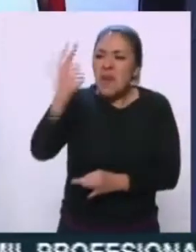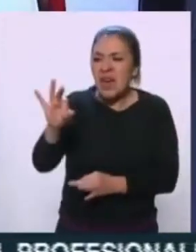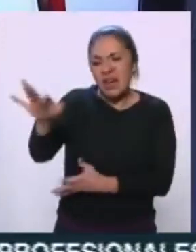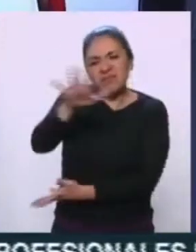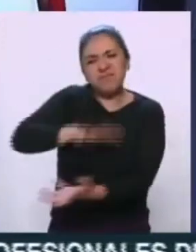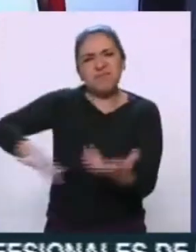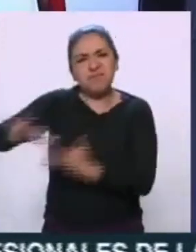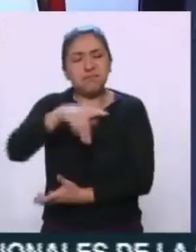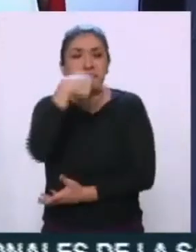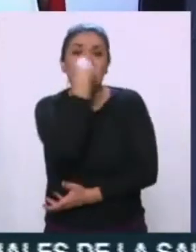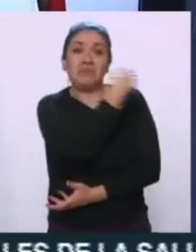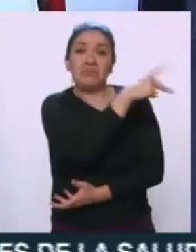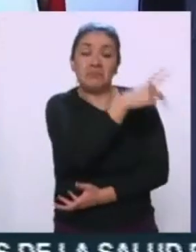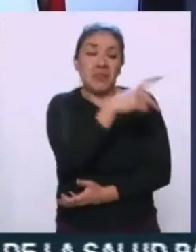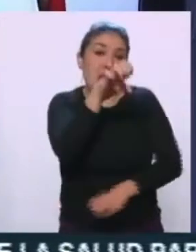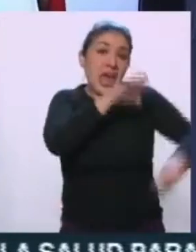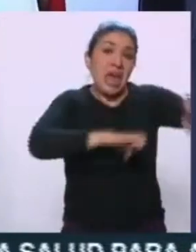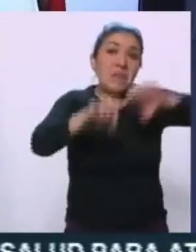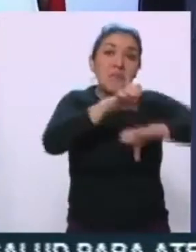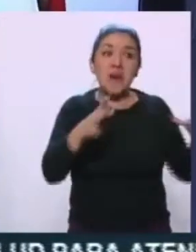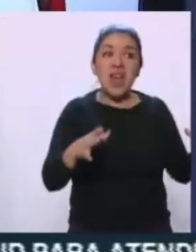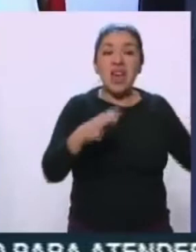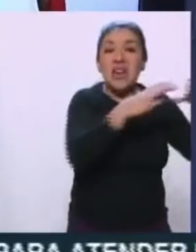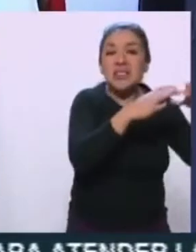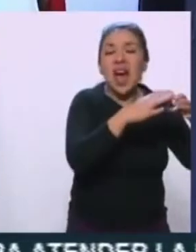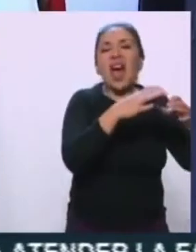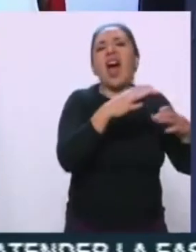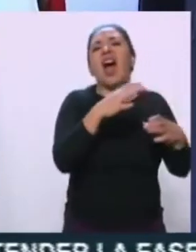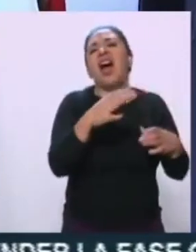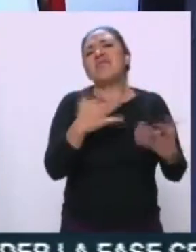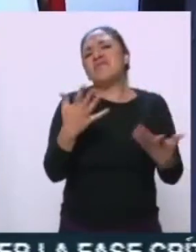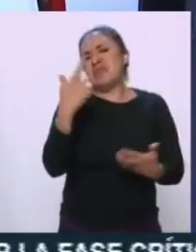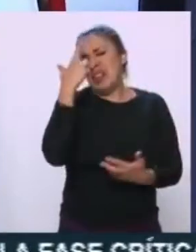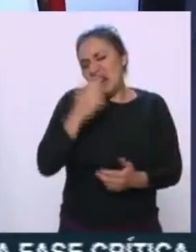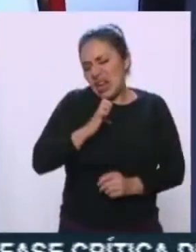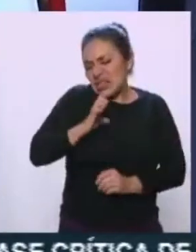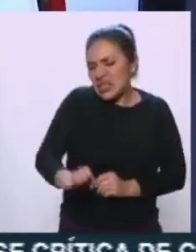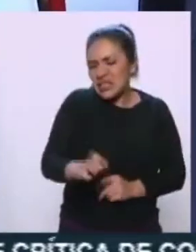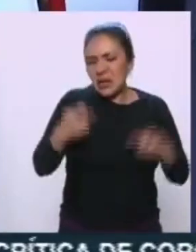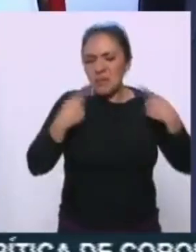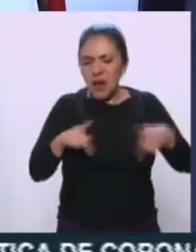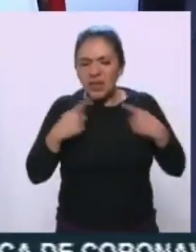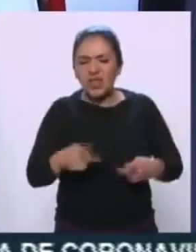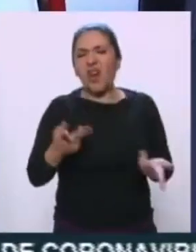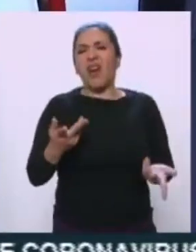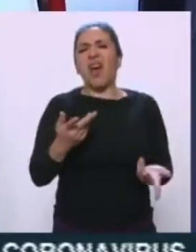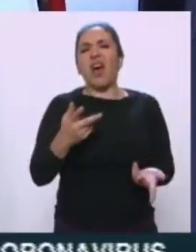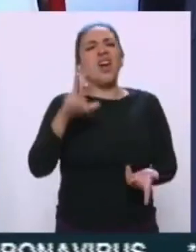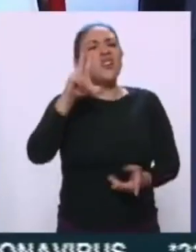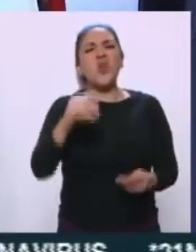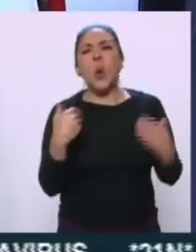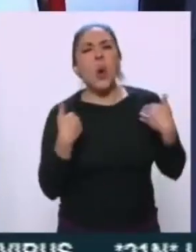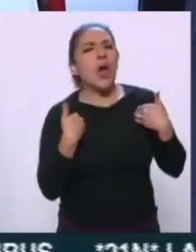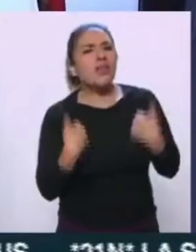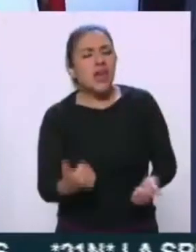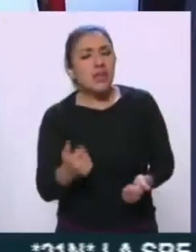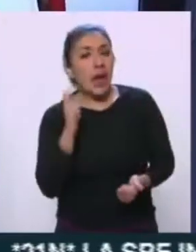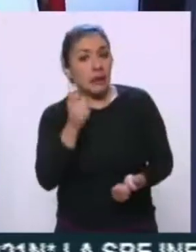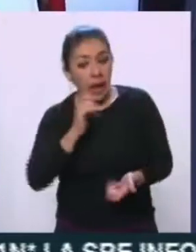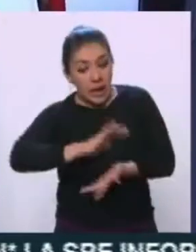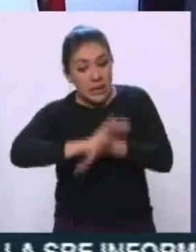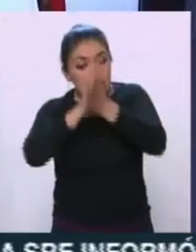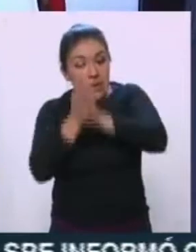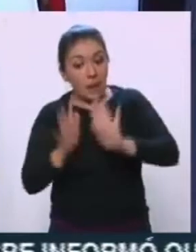poderoso del empresariado, clasista, racista, que no entendió cuál fue el